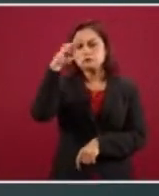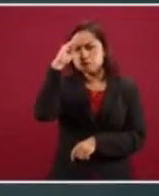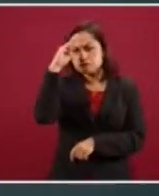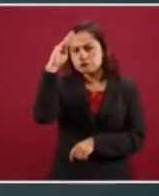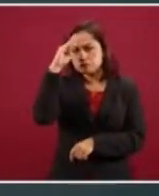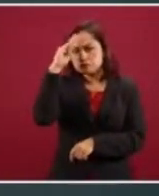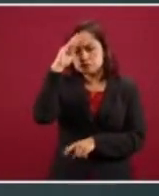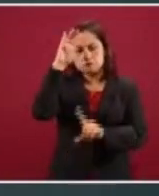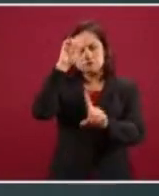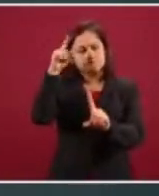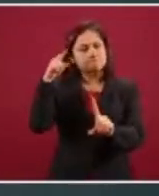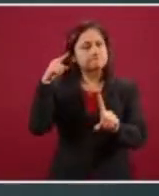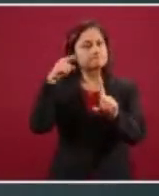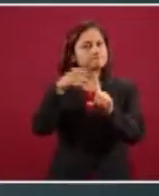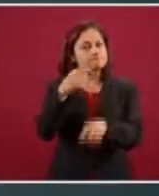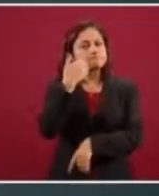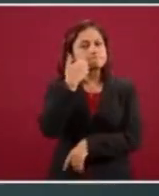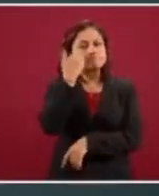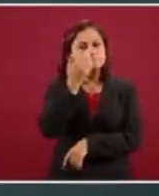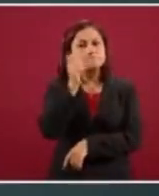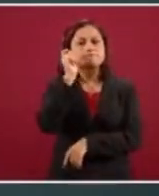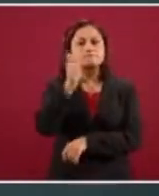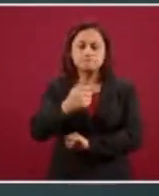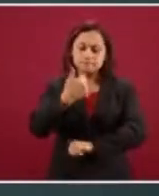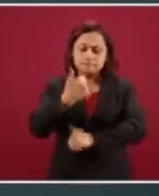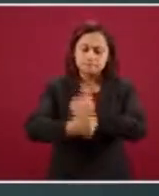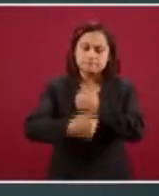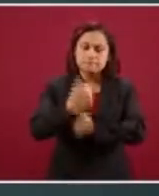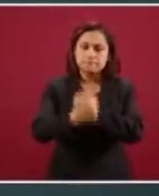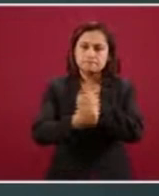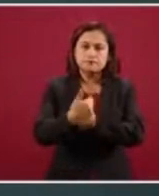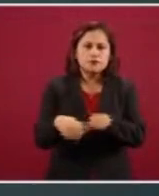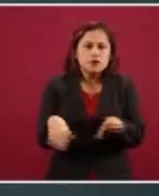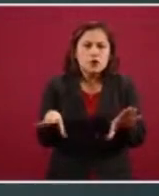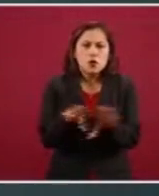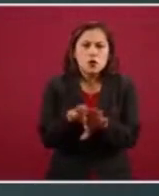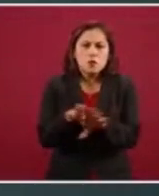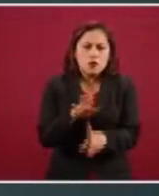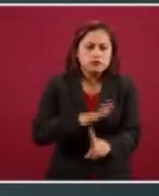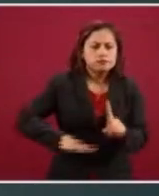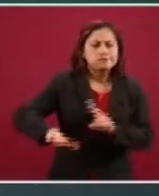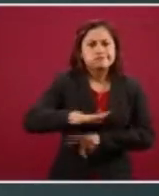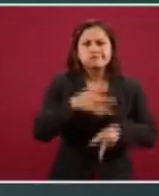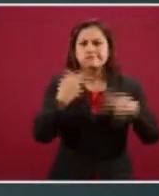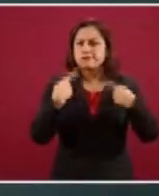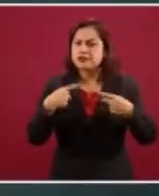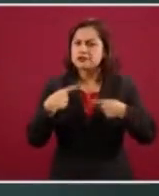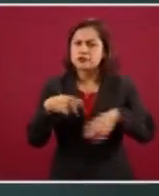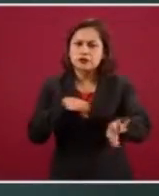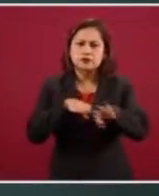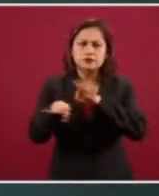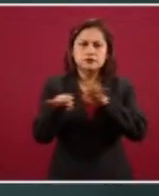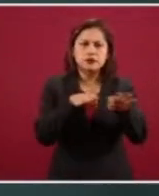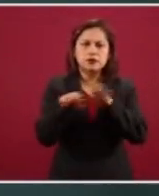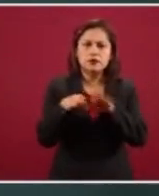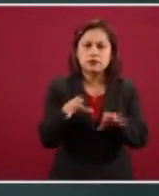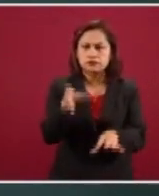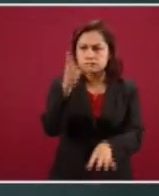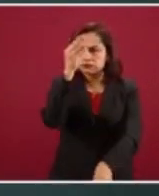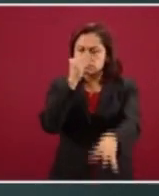Queremos que nuestra competitividad se sustente en una fuerza laboral que cada vez esté mejor capacitada y con